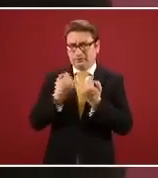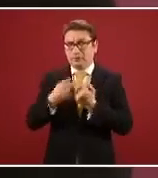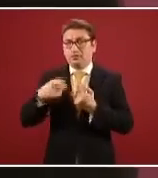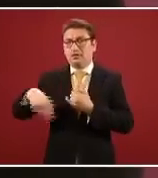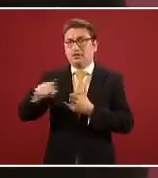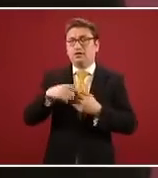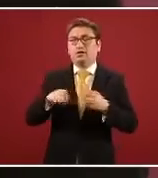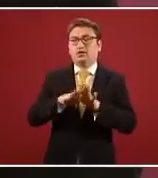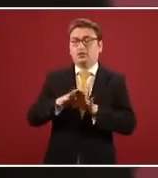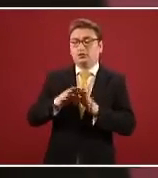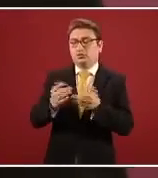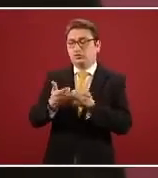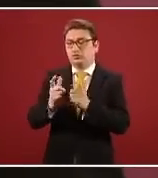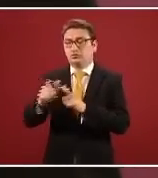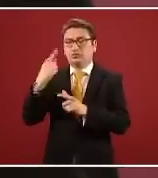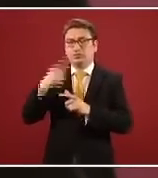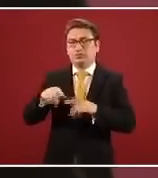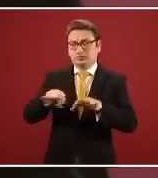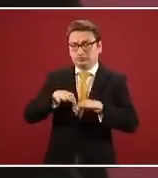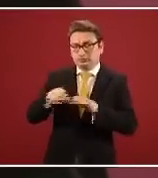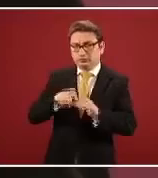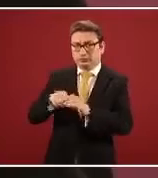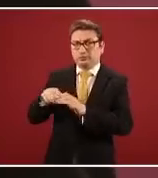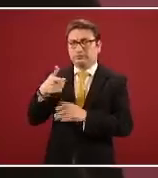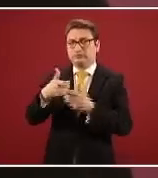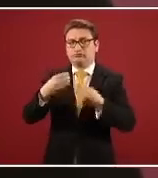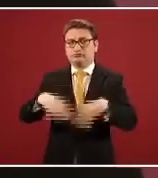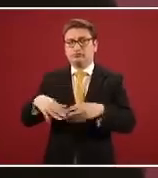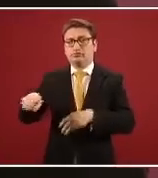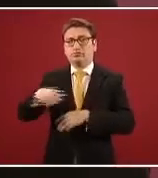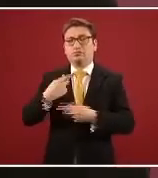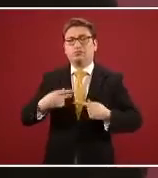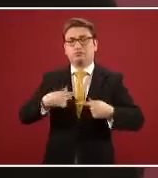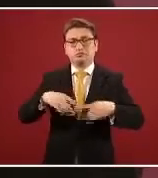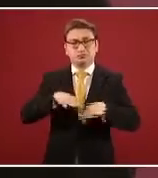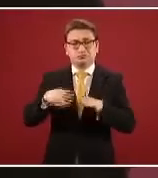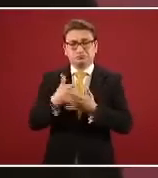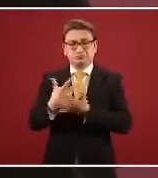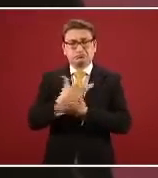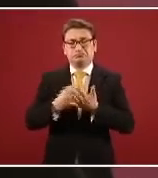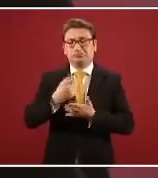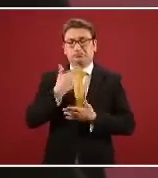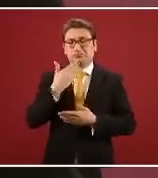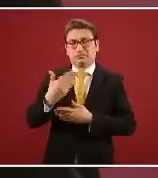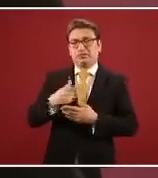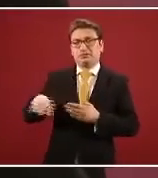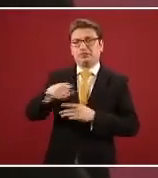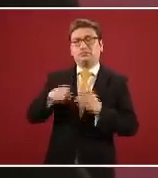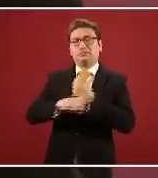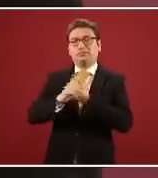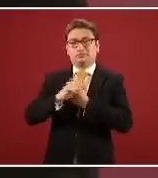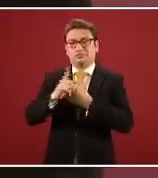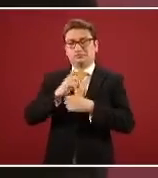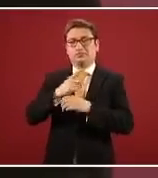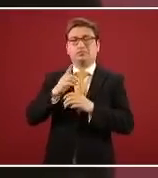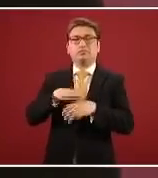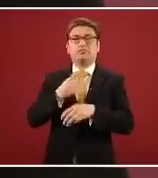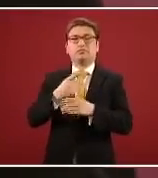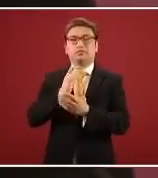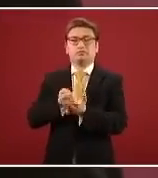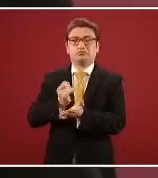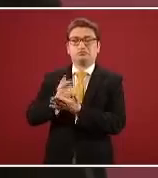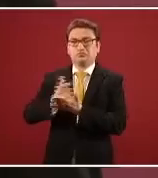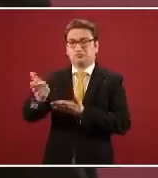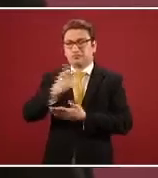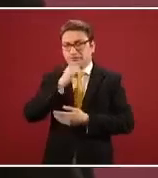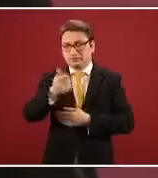ha generado pérdidas de la capacidad adquisitiva de los trabajadores, además de los problemas de defraudación fiscal, y finalmente que